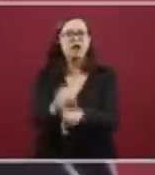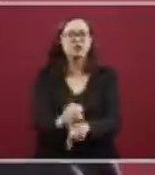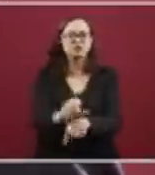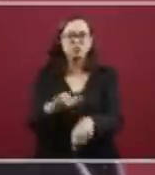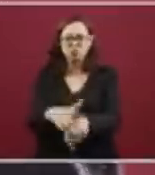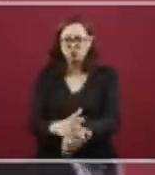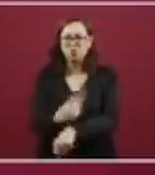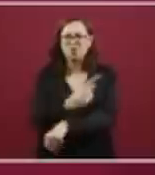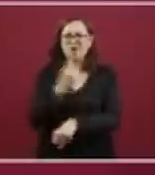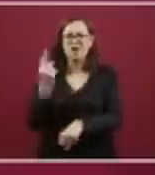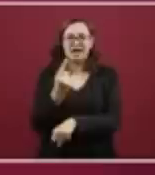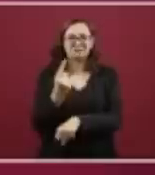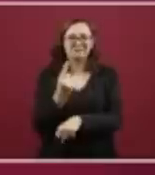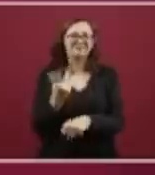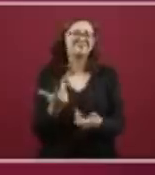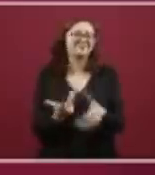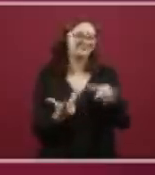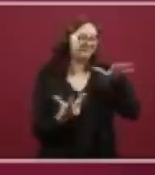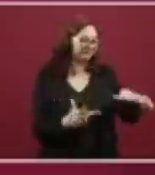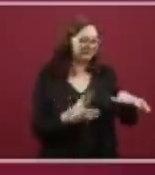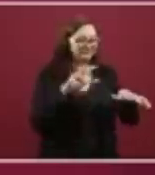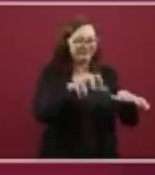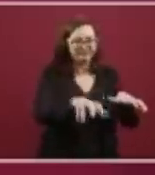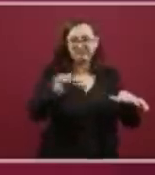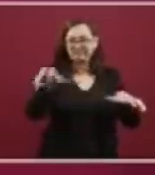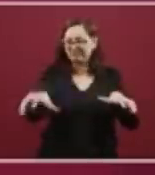Se llega a este acuerdo